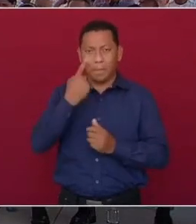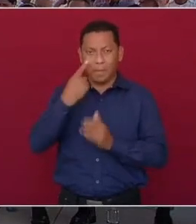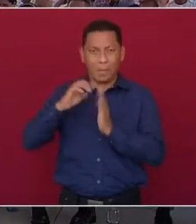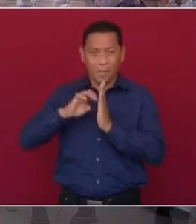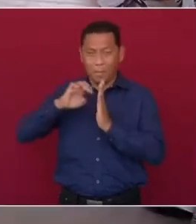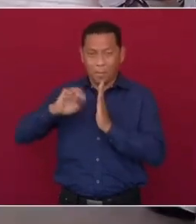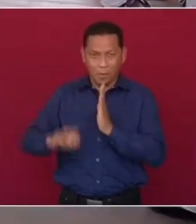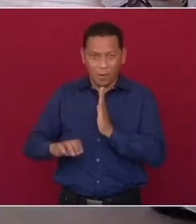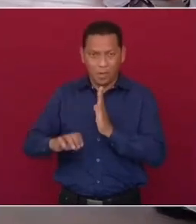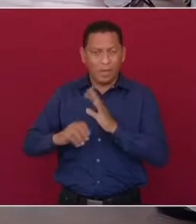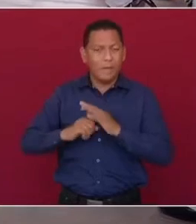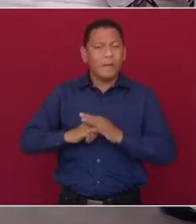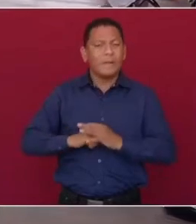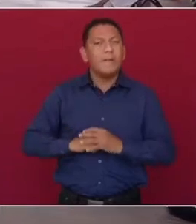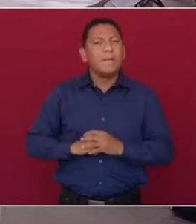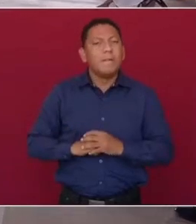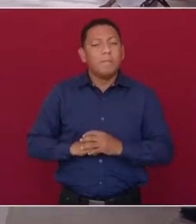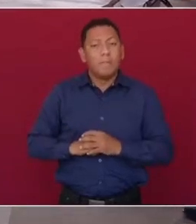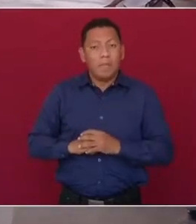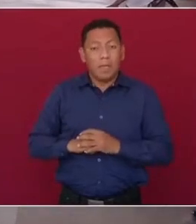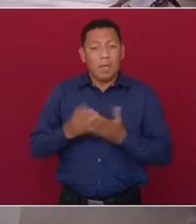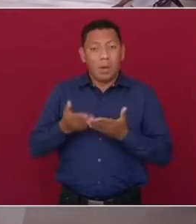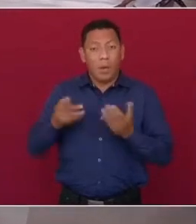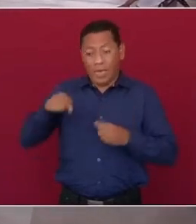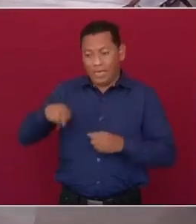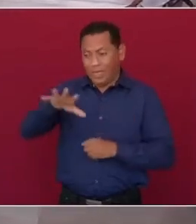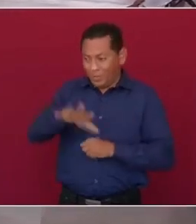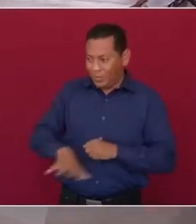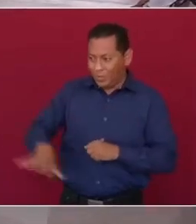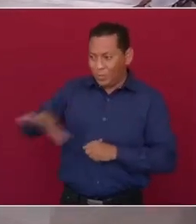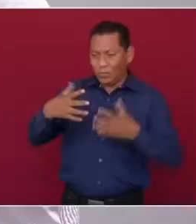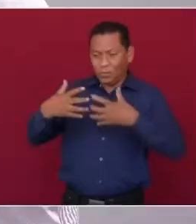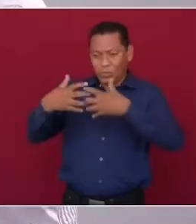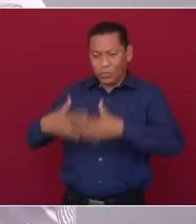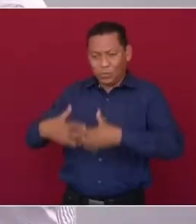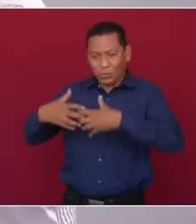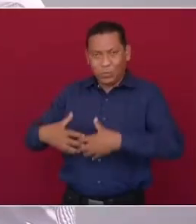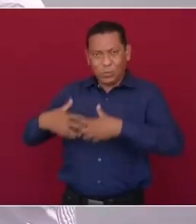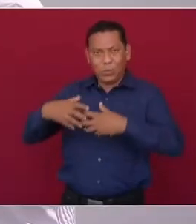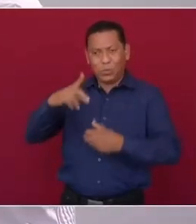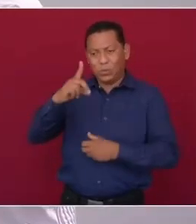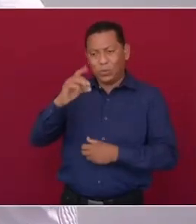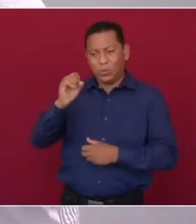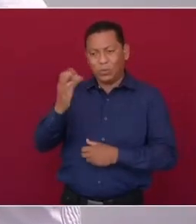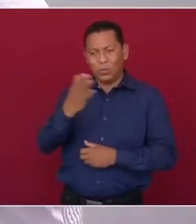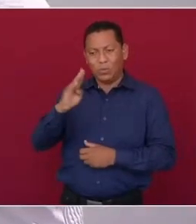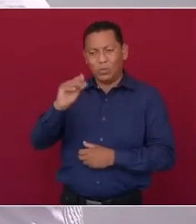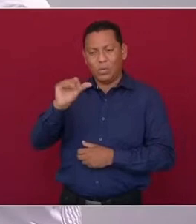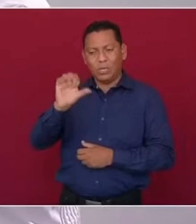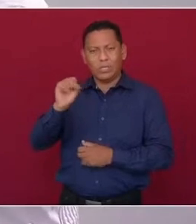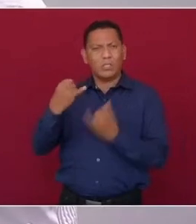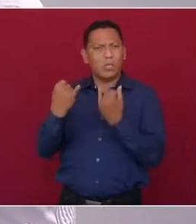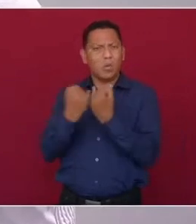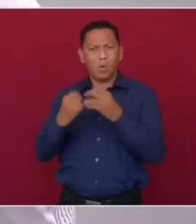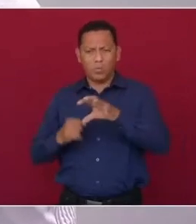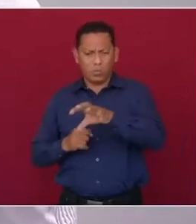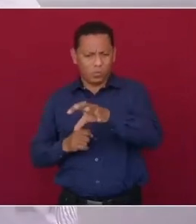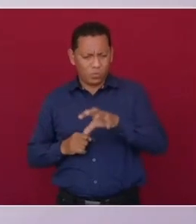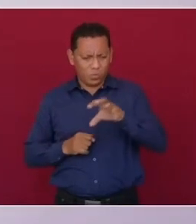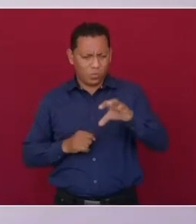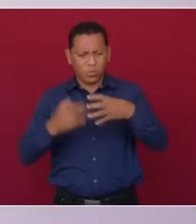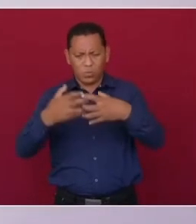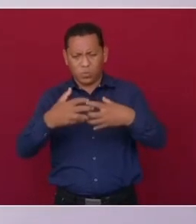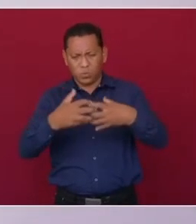que en esta refinería y en otras obras esté